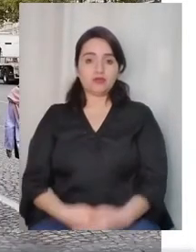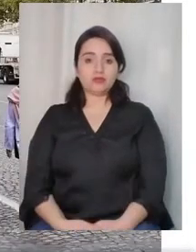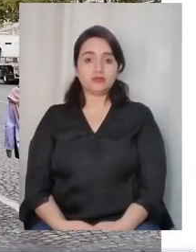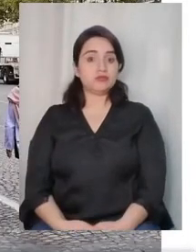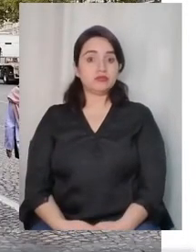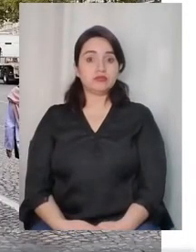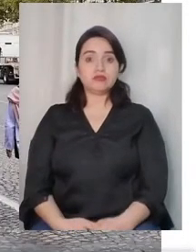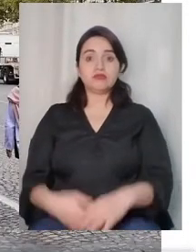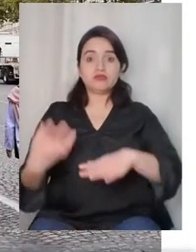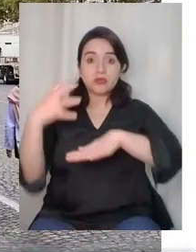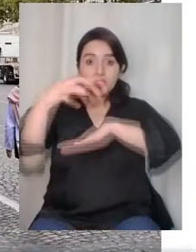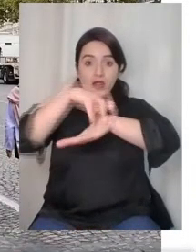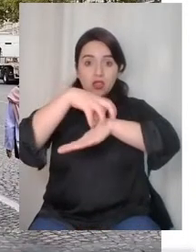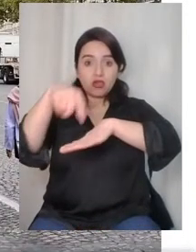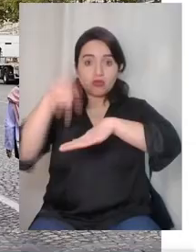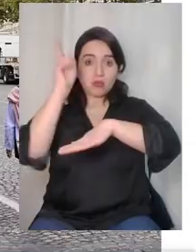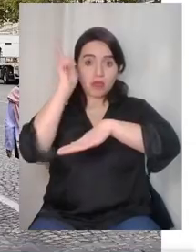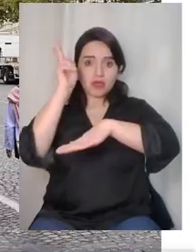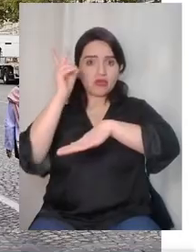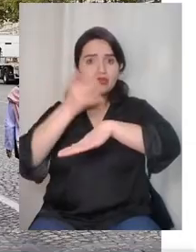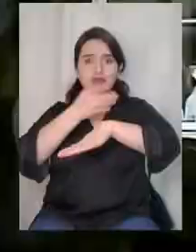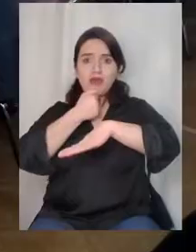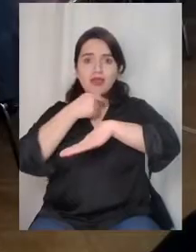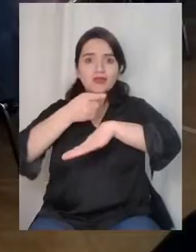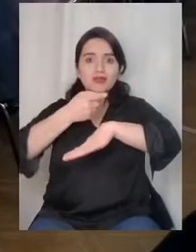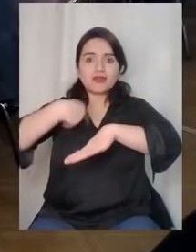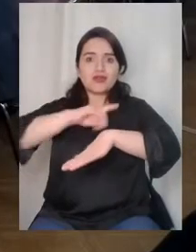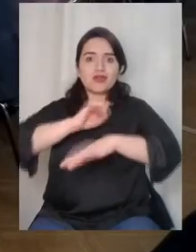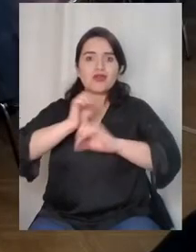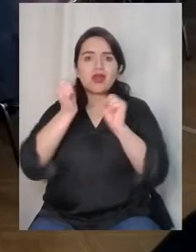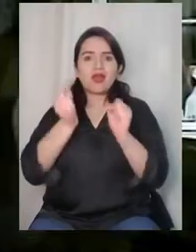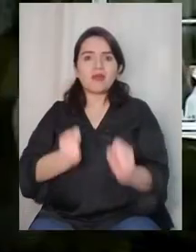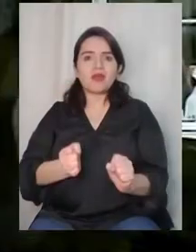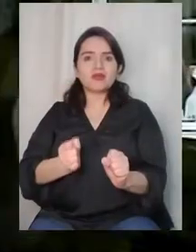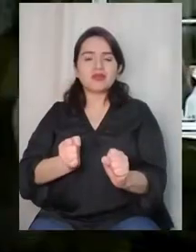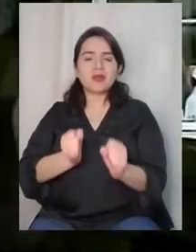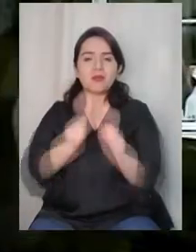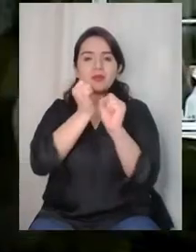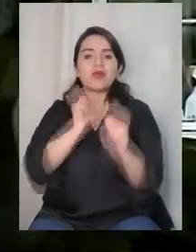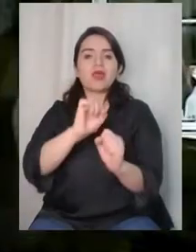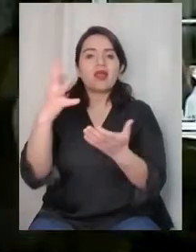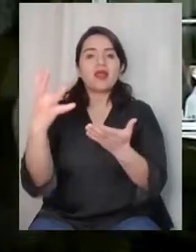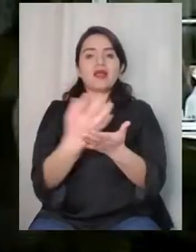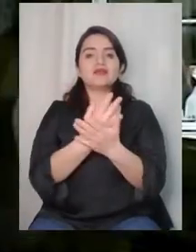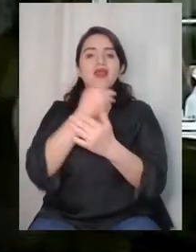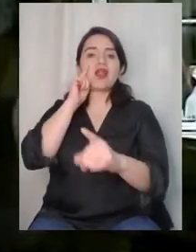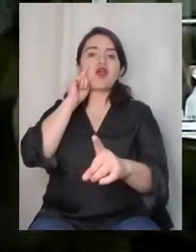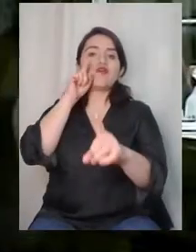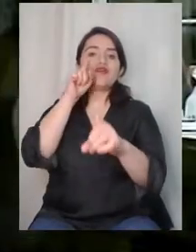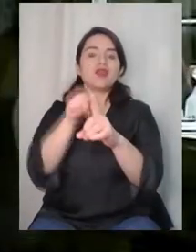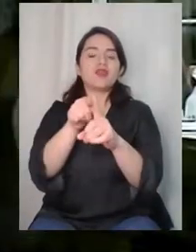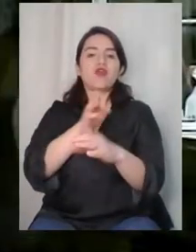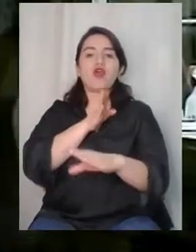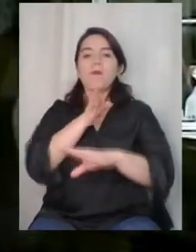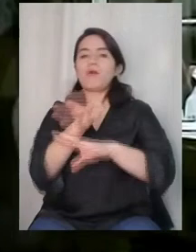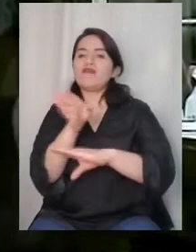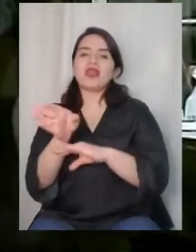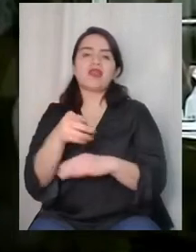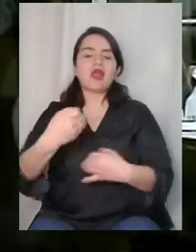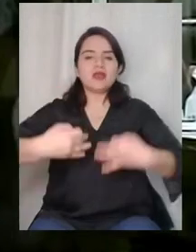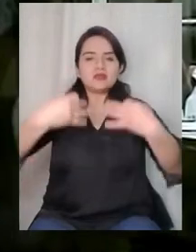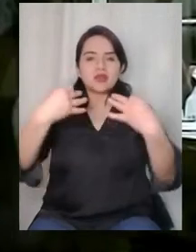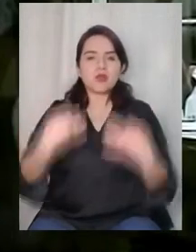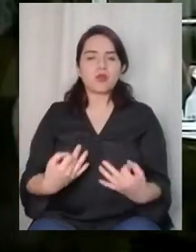Y eso merma nuestra capacidad de poder alcanzar metas de movilidad, de seguridad, de justicia. O